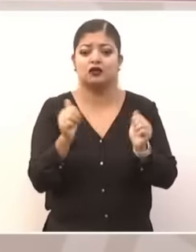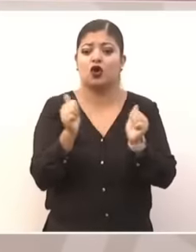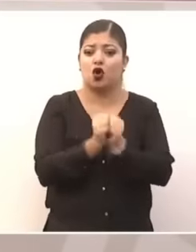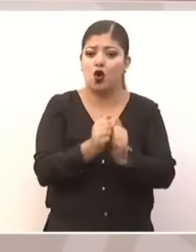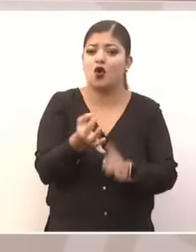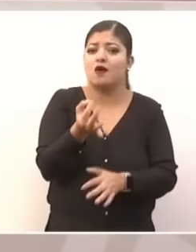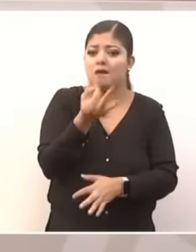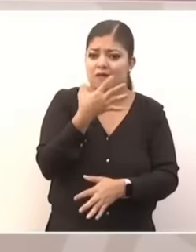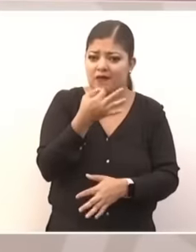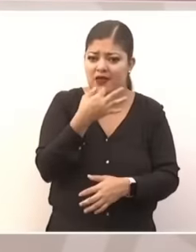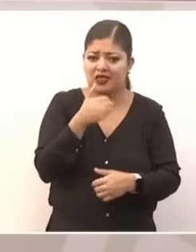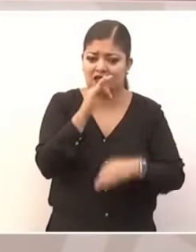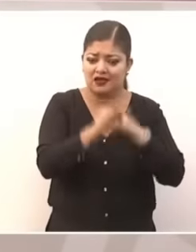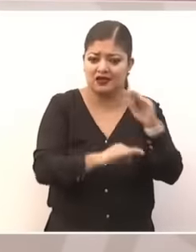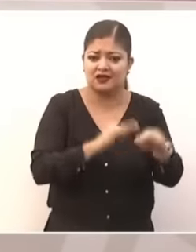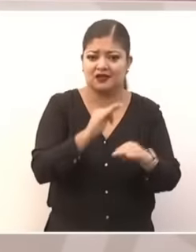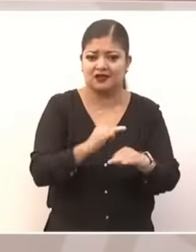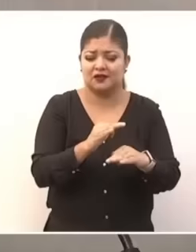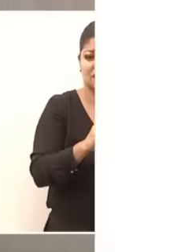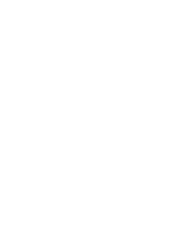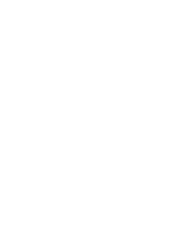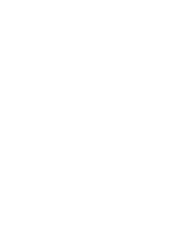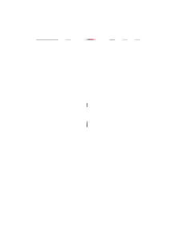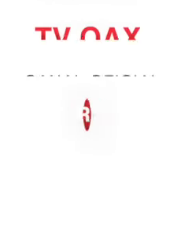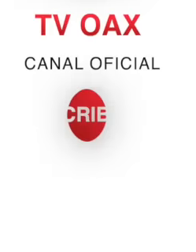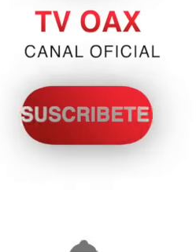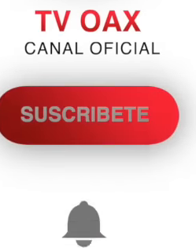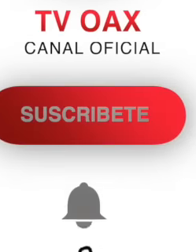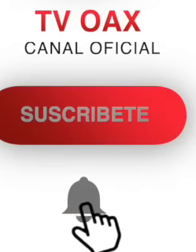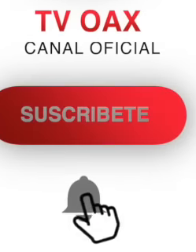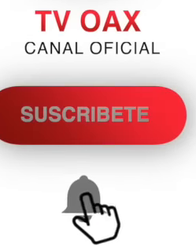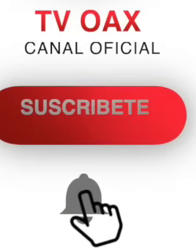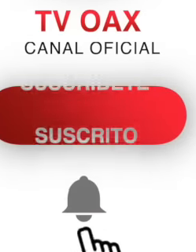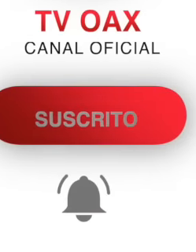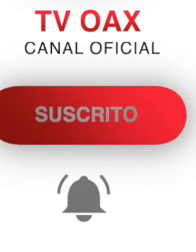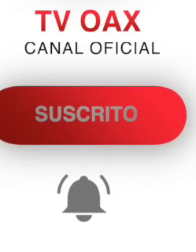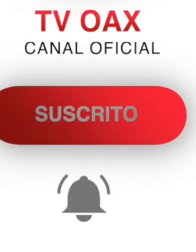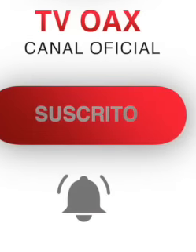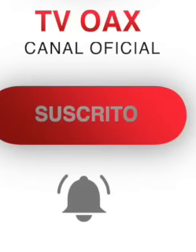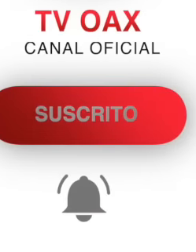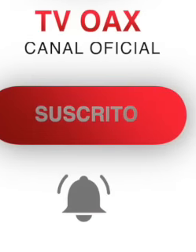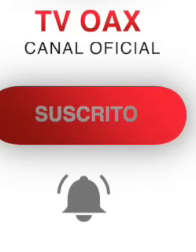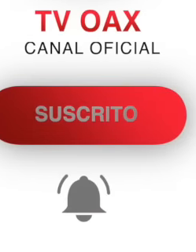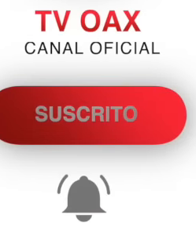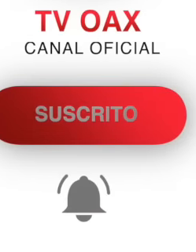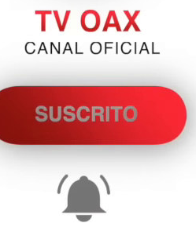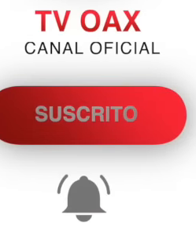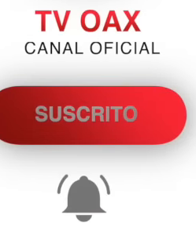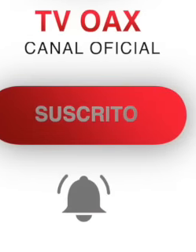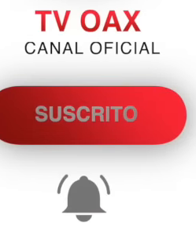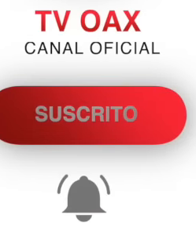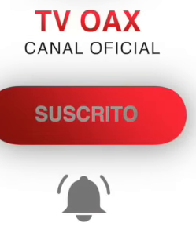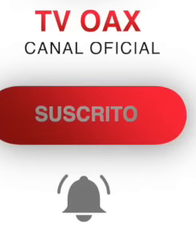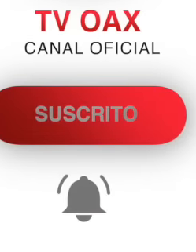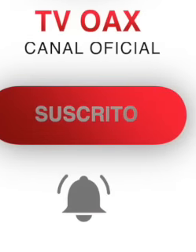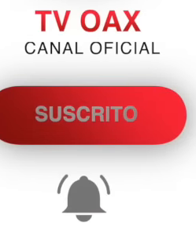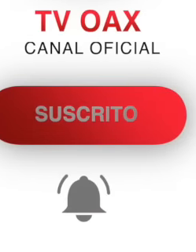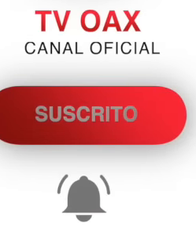medicamentos. La otra es que vamos a seguir haciendo